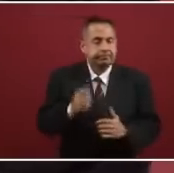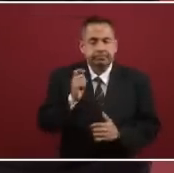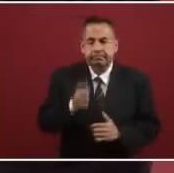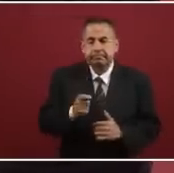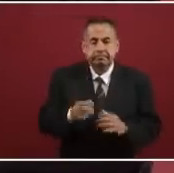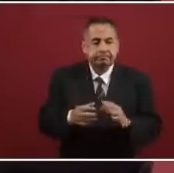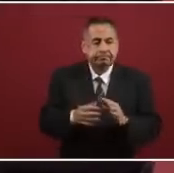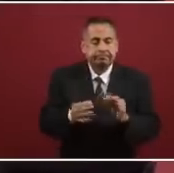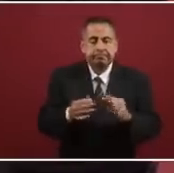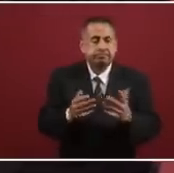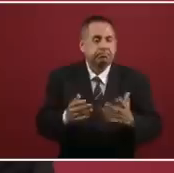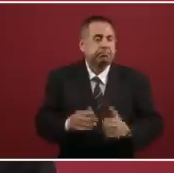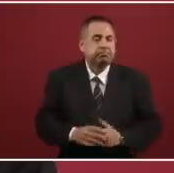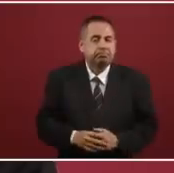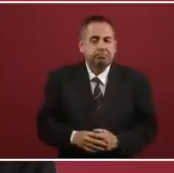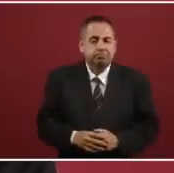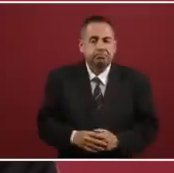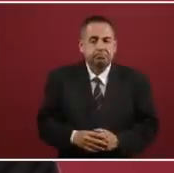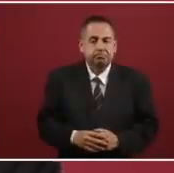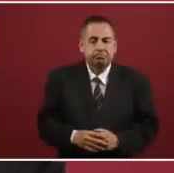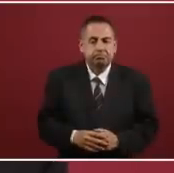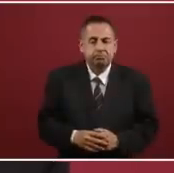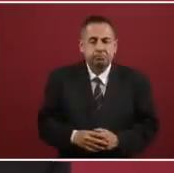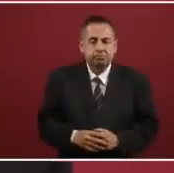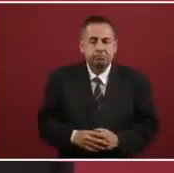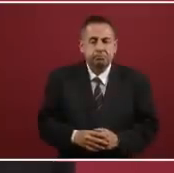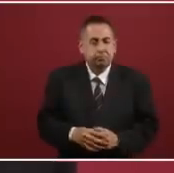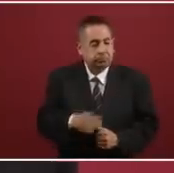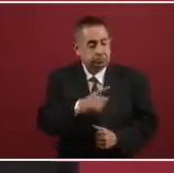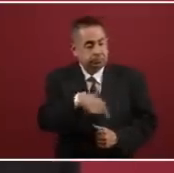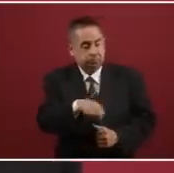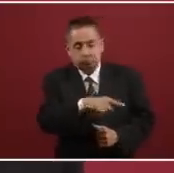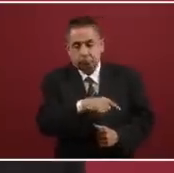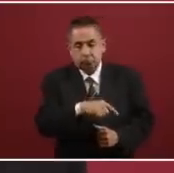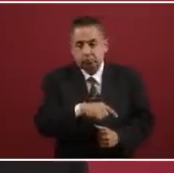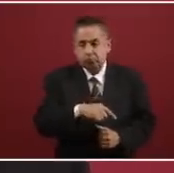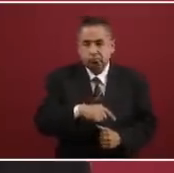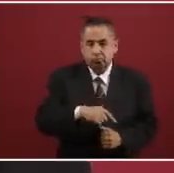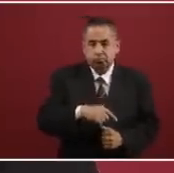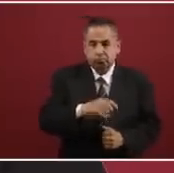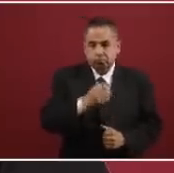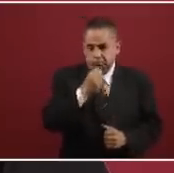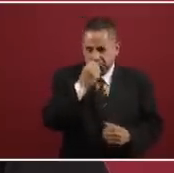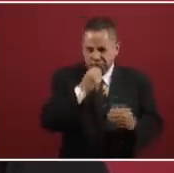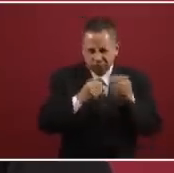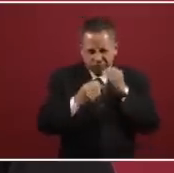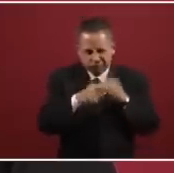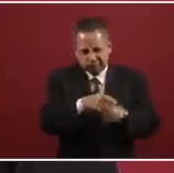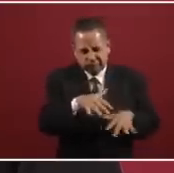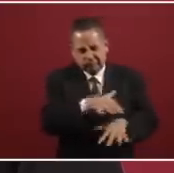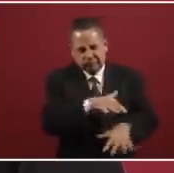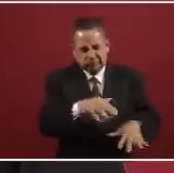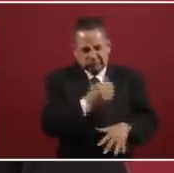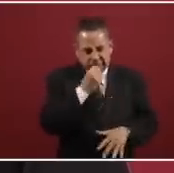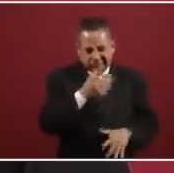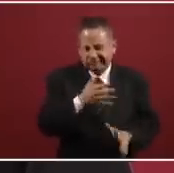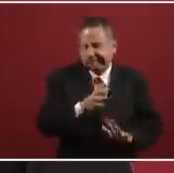representado el consumo de estos productos.